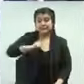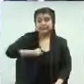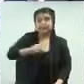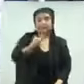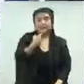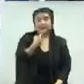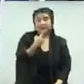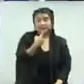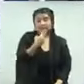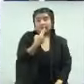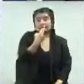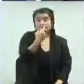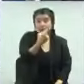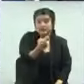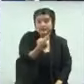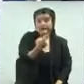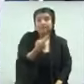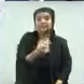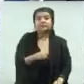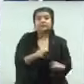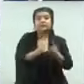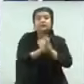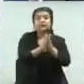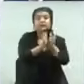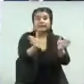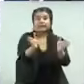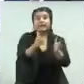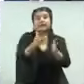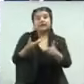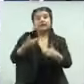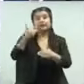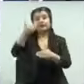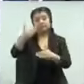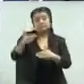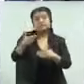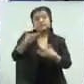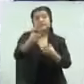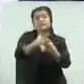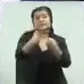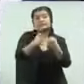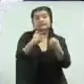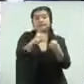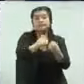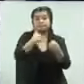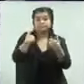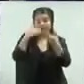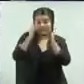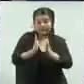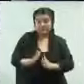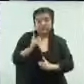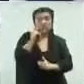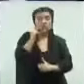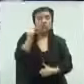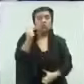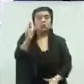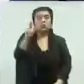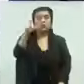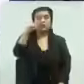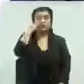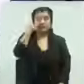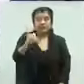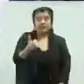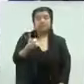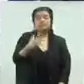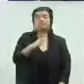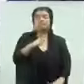respuesta general y luego dejar al señor viceministro García en lo específico. Ya se tiene un